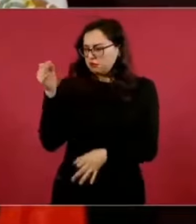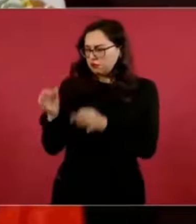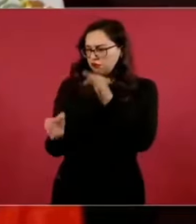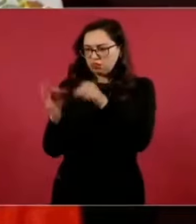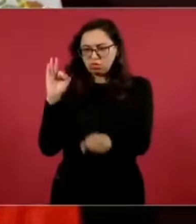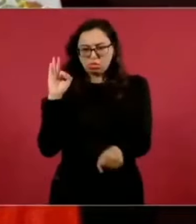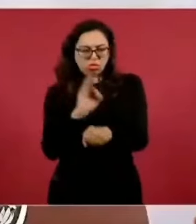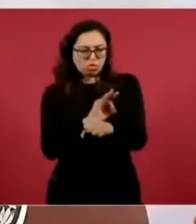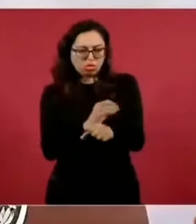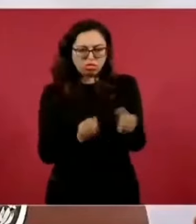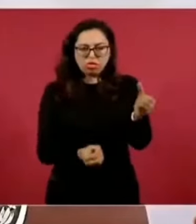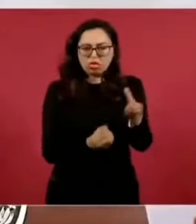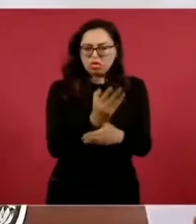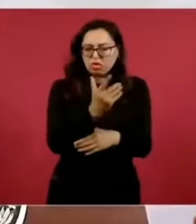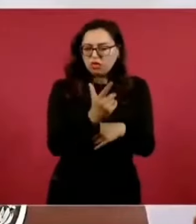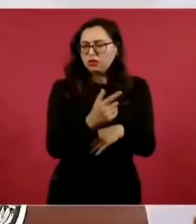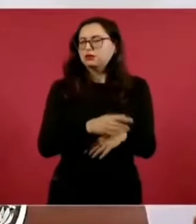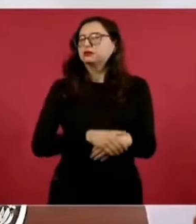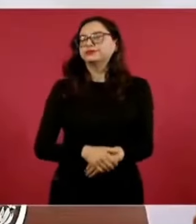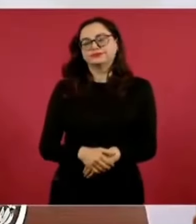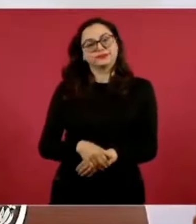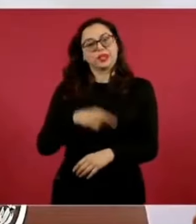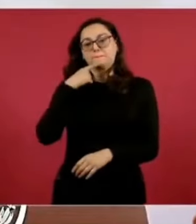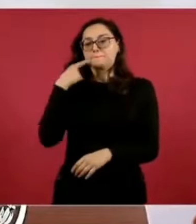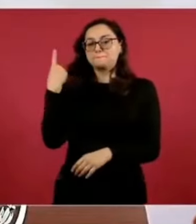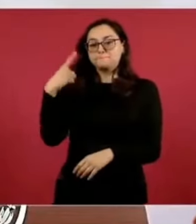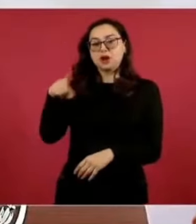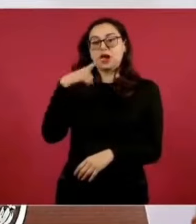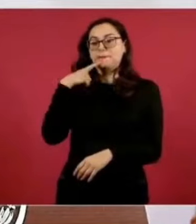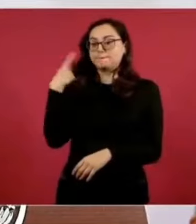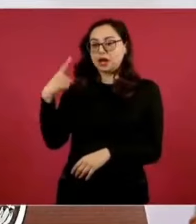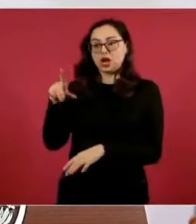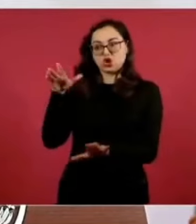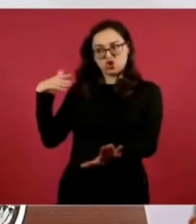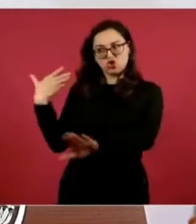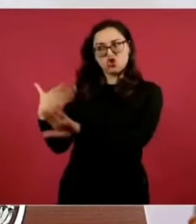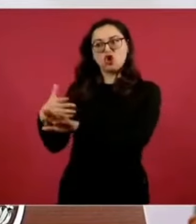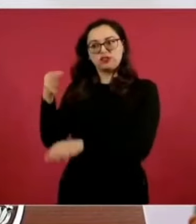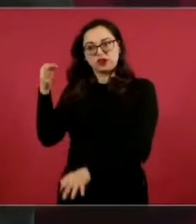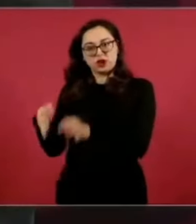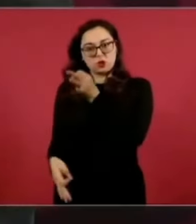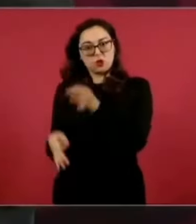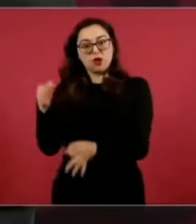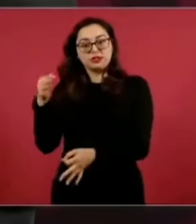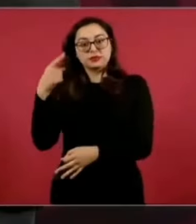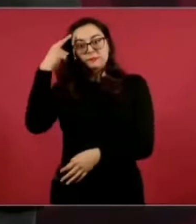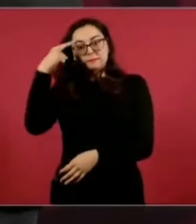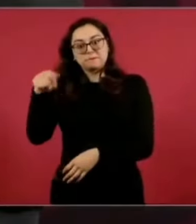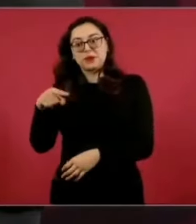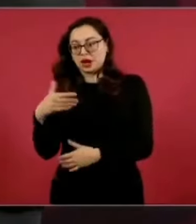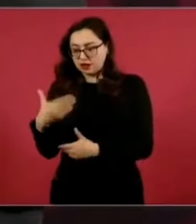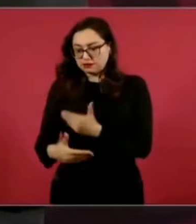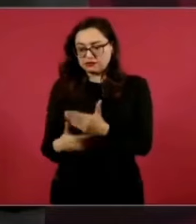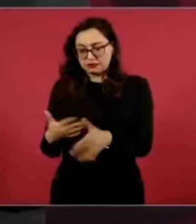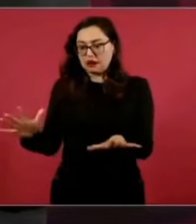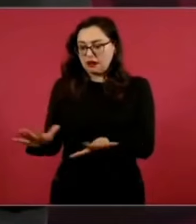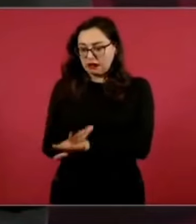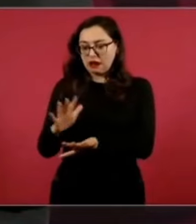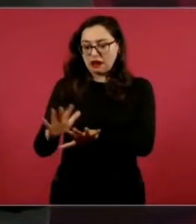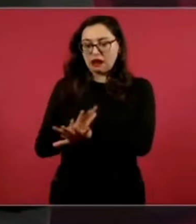denuncio porque eso es lo que va a permitir Pues que las cosas realmente